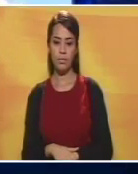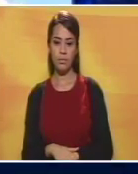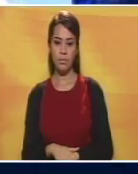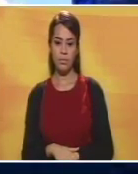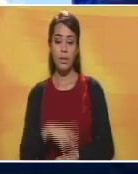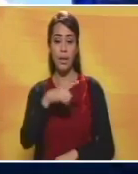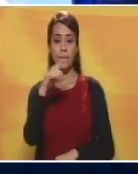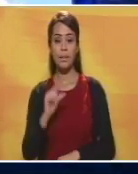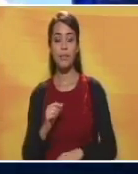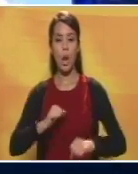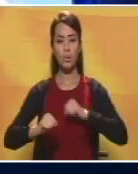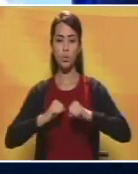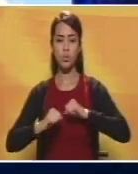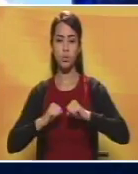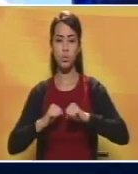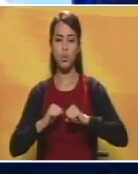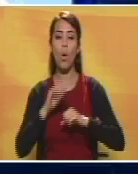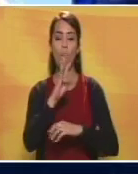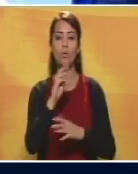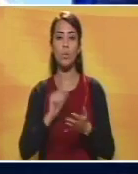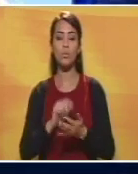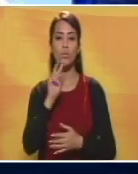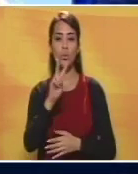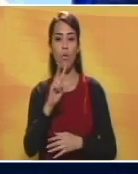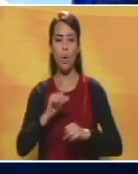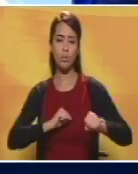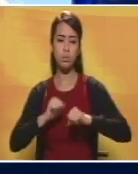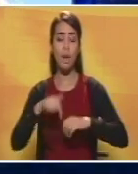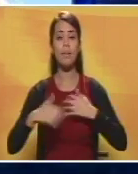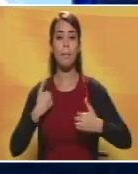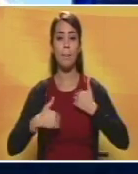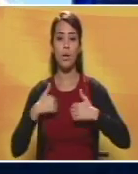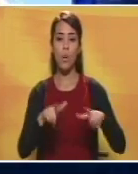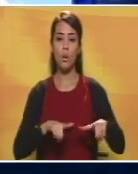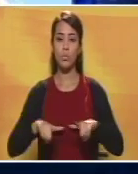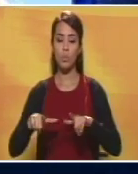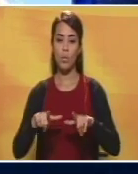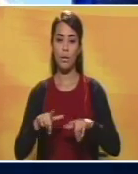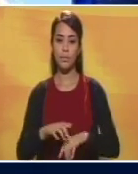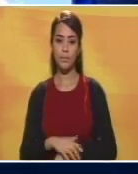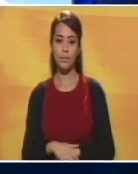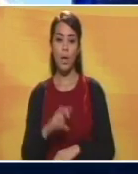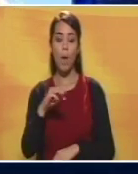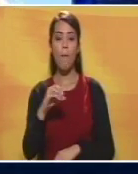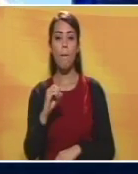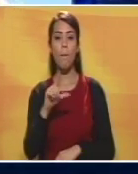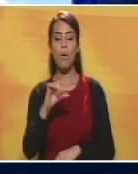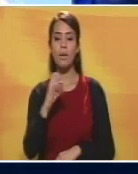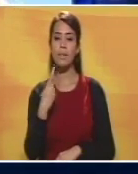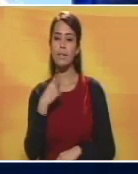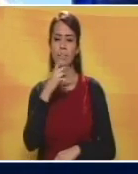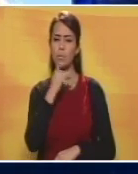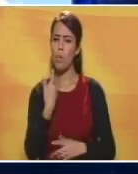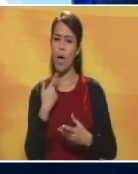En Italia, un terremoto de magnitud 4.2 sacudió este miércoles la región central de Molise sin causar